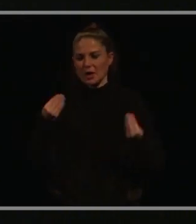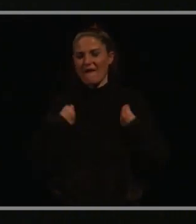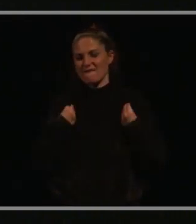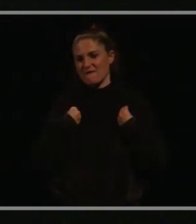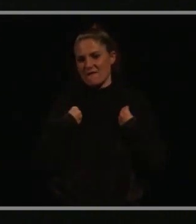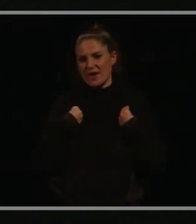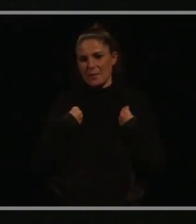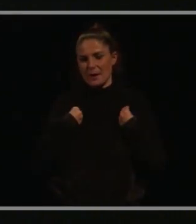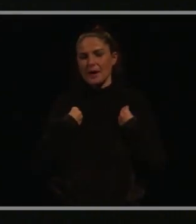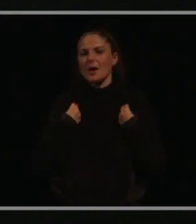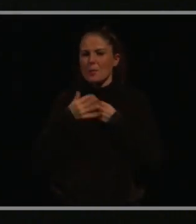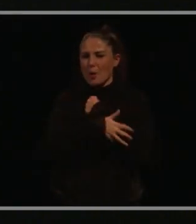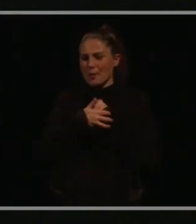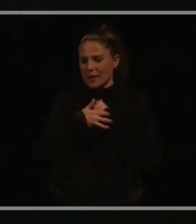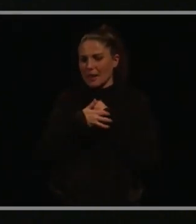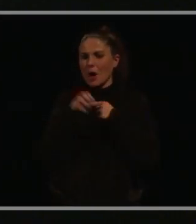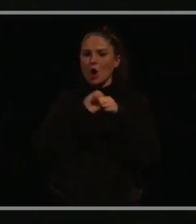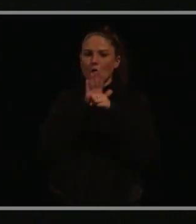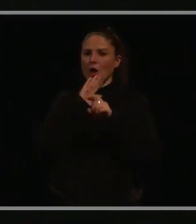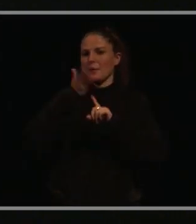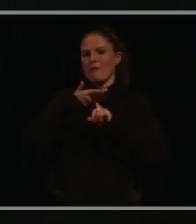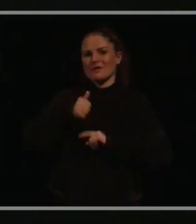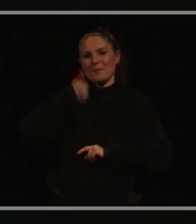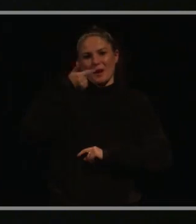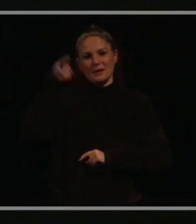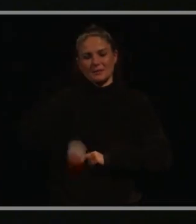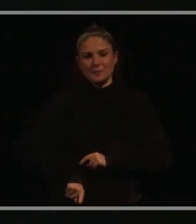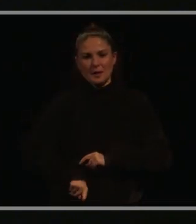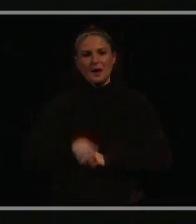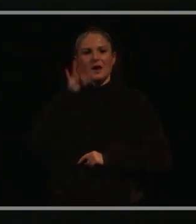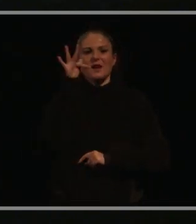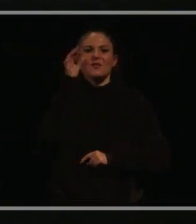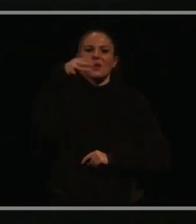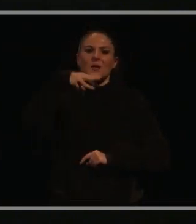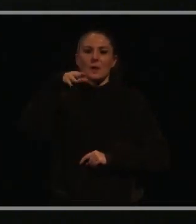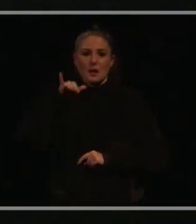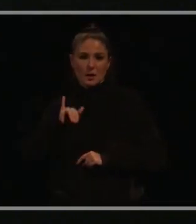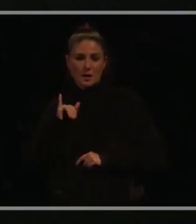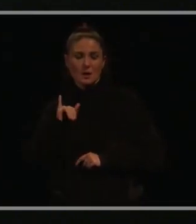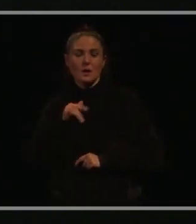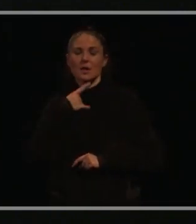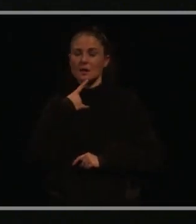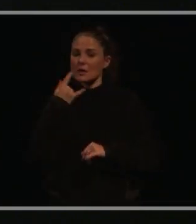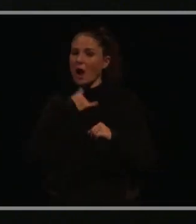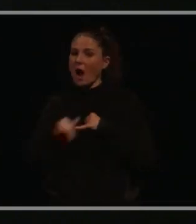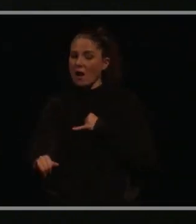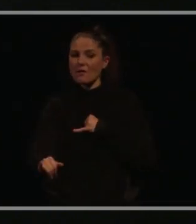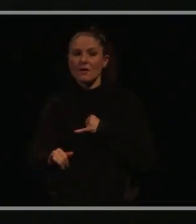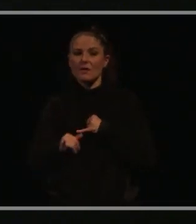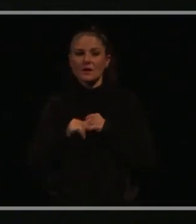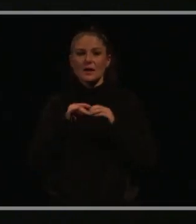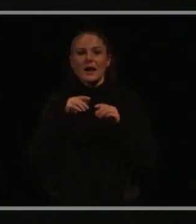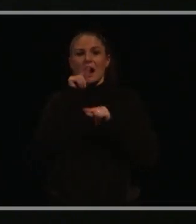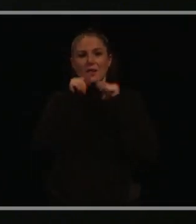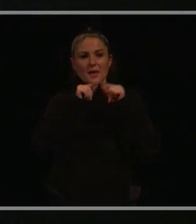pobreza enferman más también de coronavirus. El Fondo Monetario Internacional estima que al final de la pandemia, 1